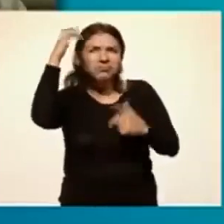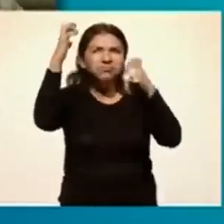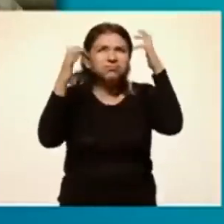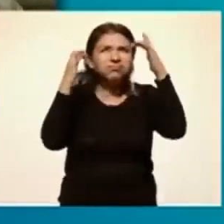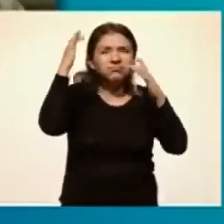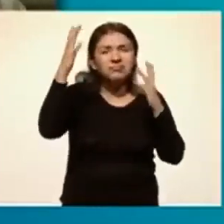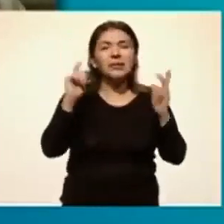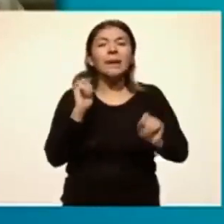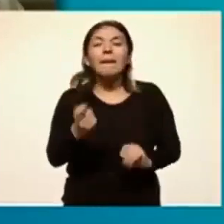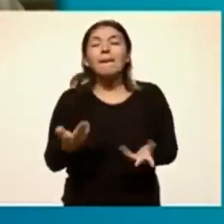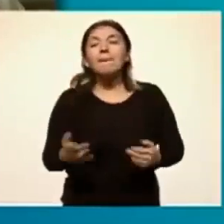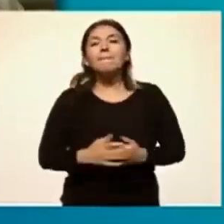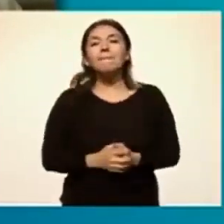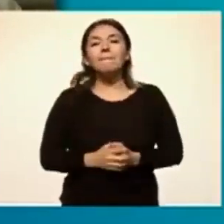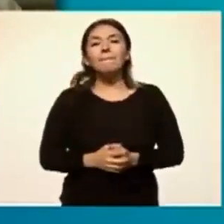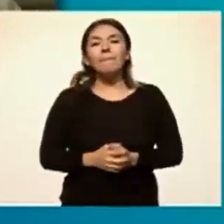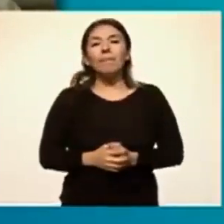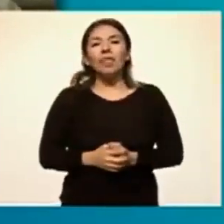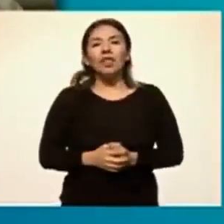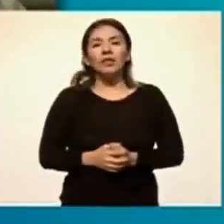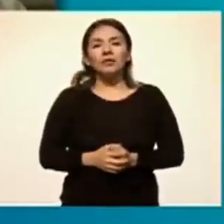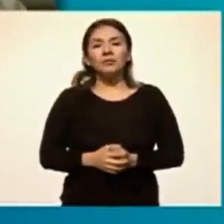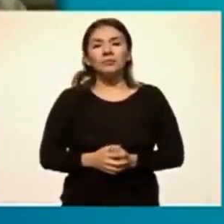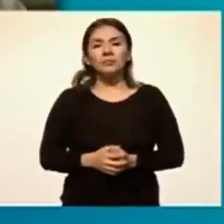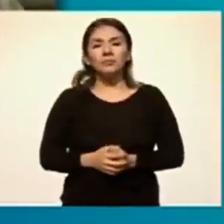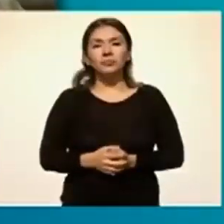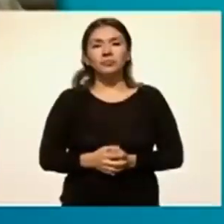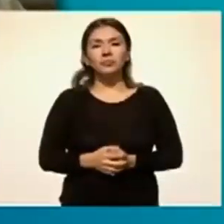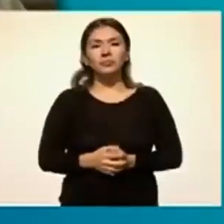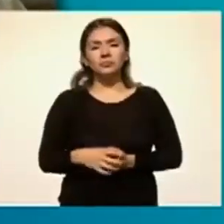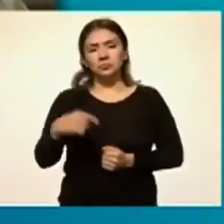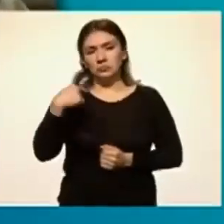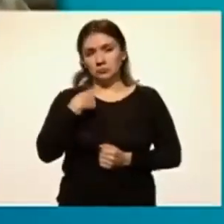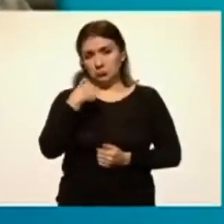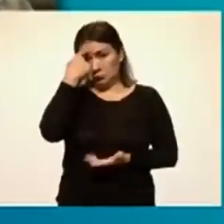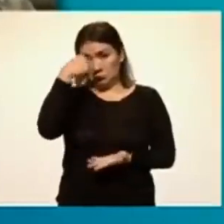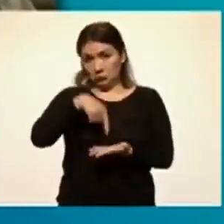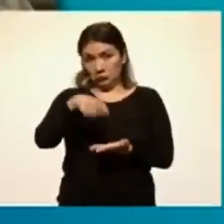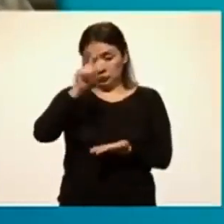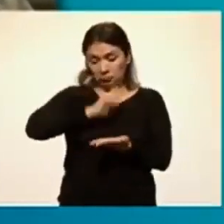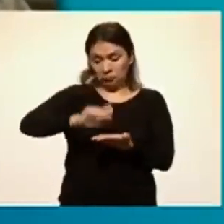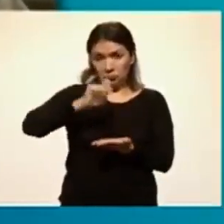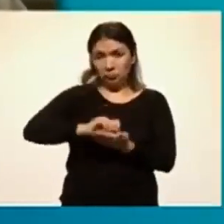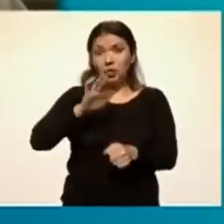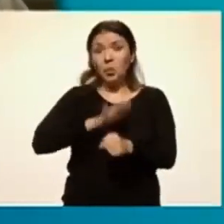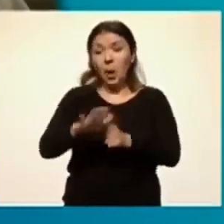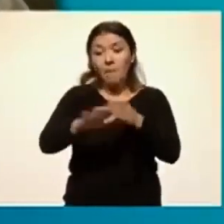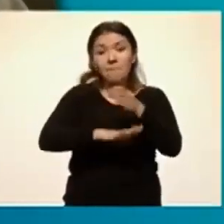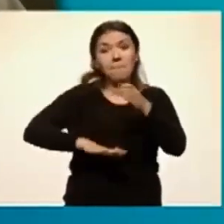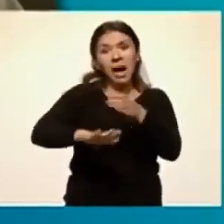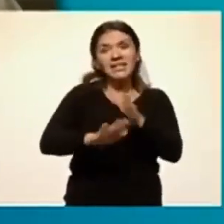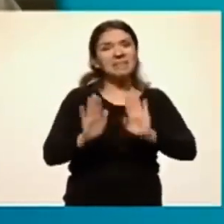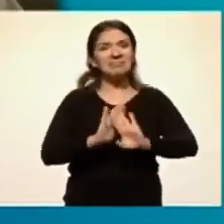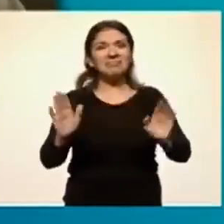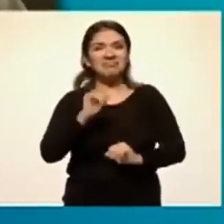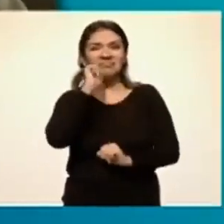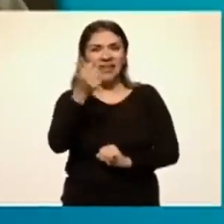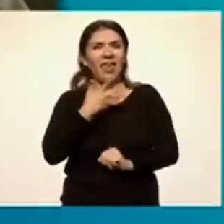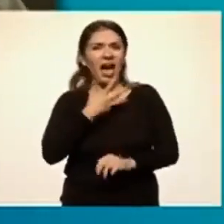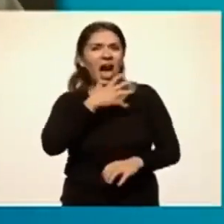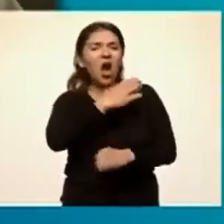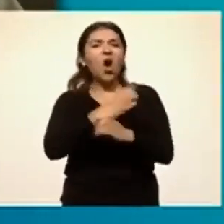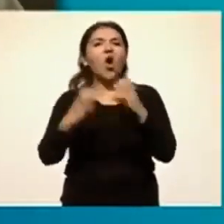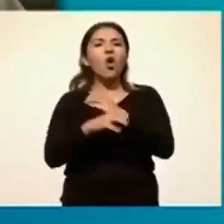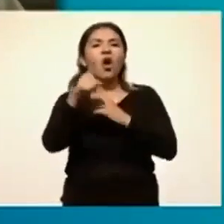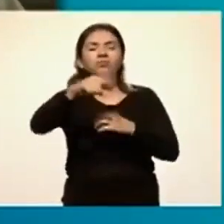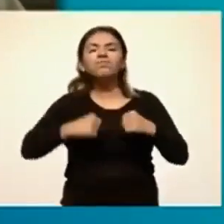escriben, es que pues yo creo que no puedes escribir en base a nada. Yo creo que sí hay cosas que te sostienen, que